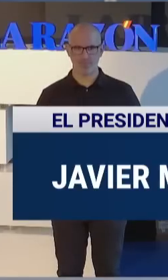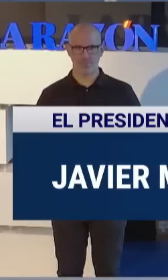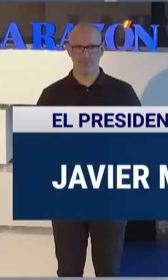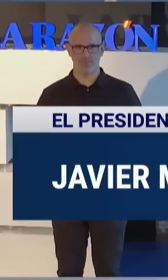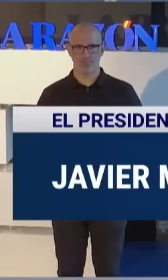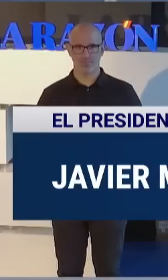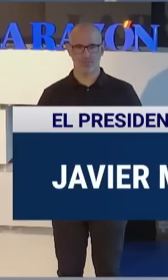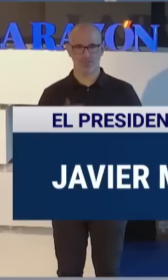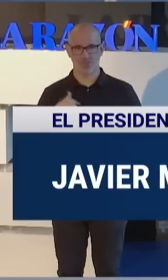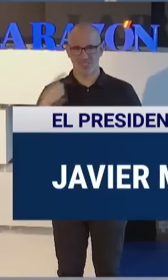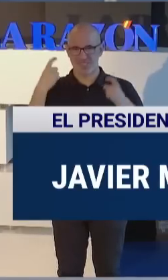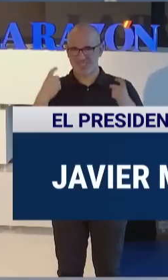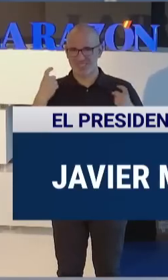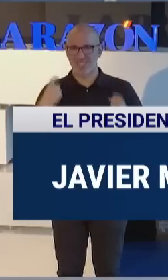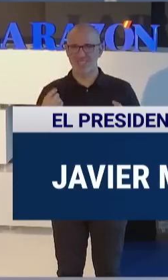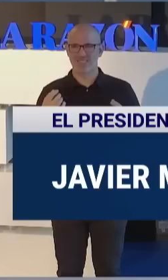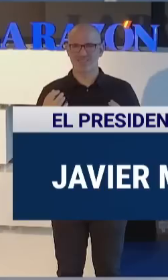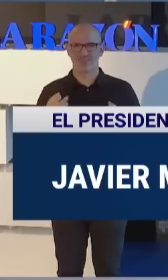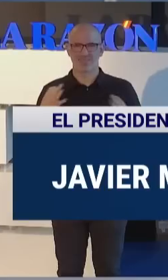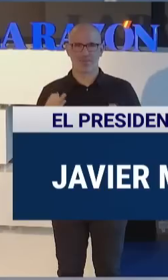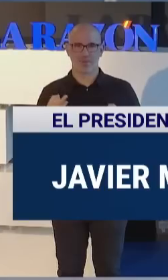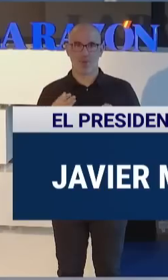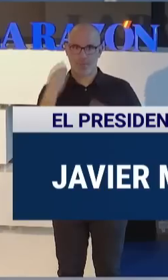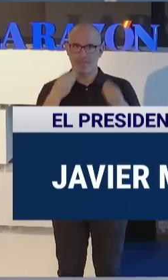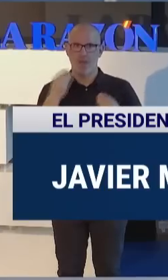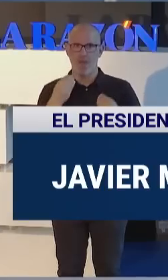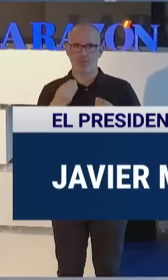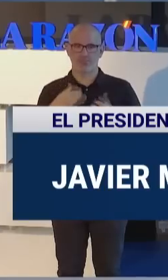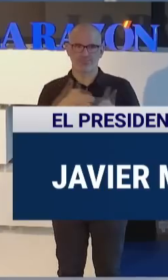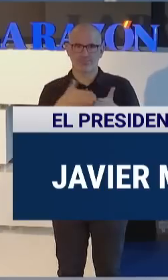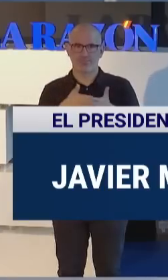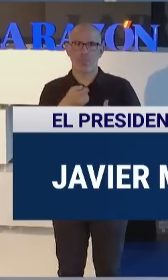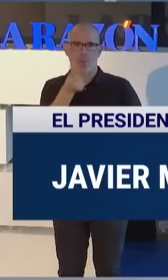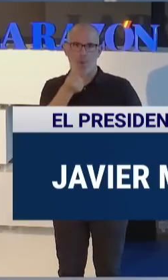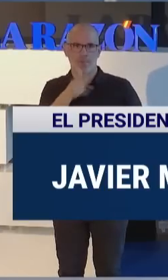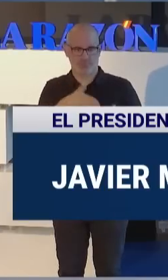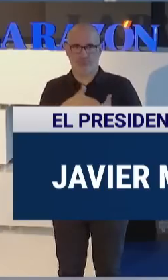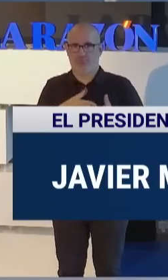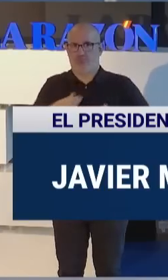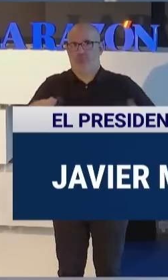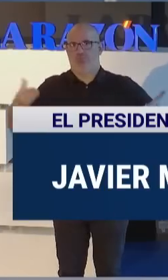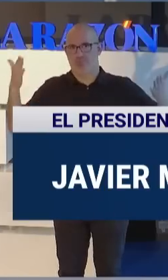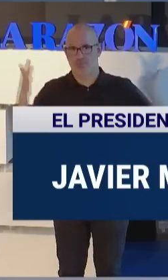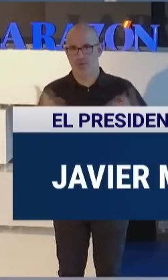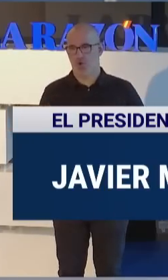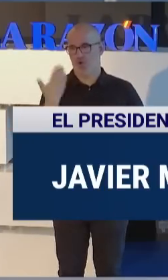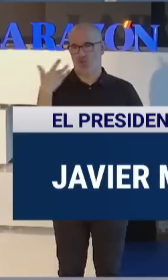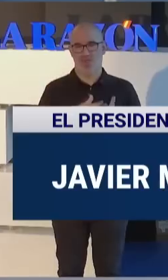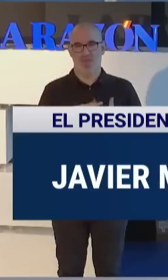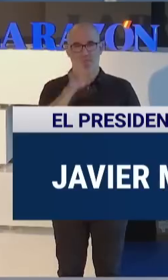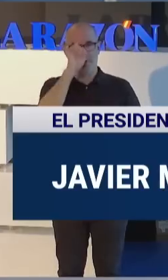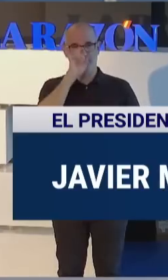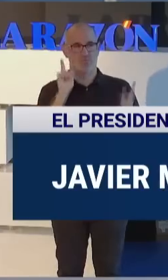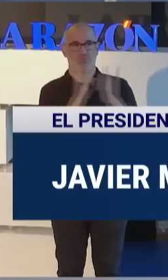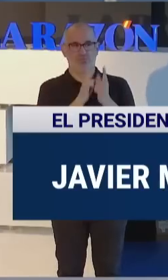siempre lo traté de hacer, nunca creí que eran tantas. Con lo cual el otro día, cuando nosotros con el profesor de Pablo nos juntamos